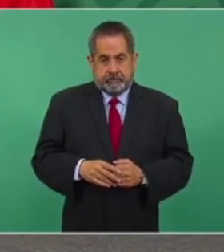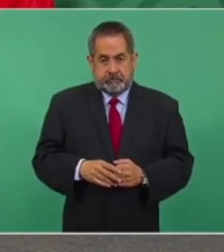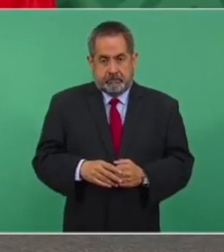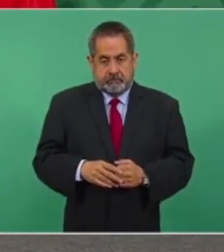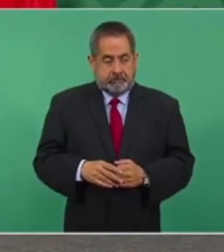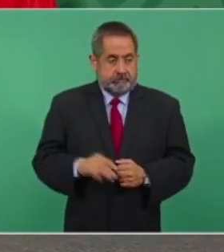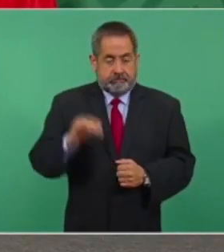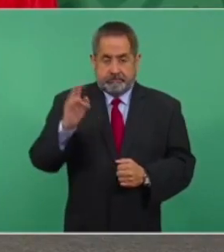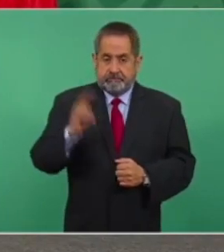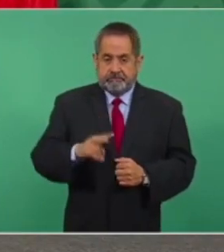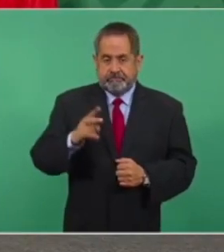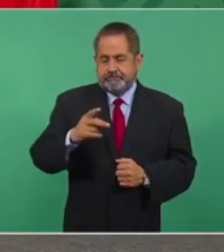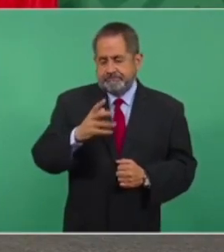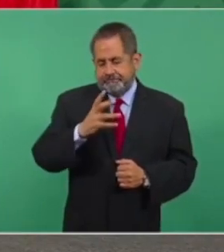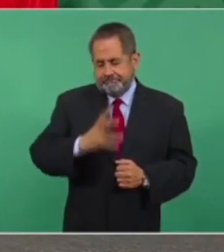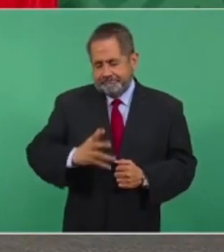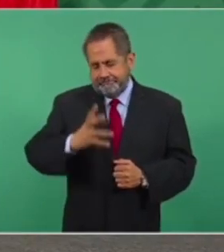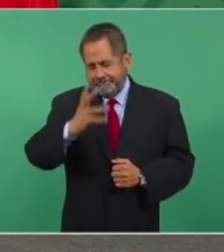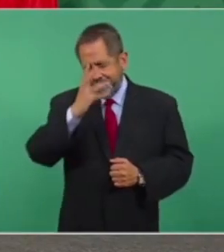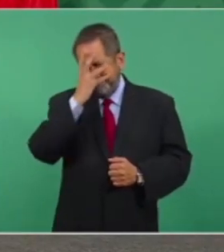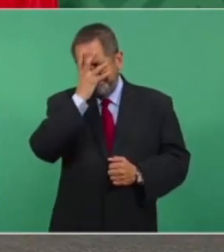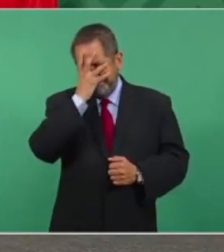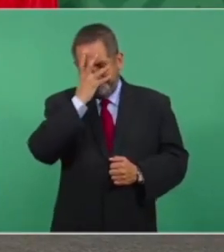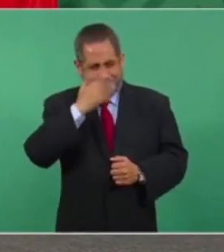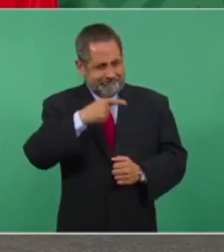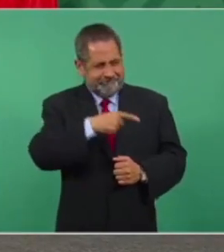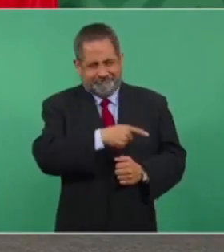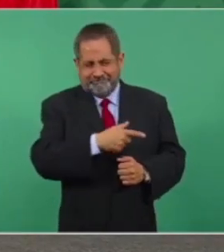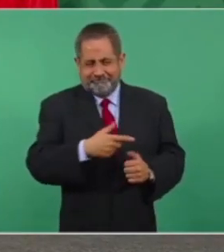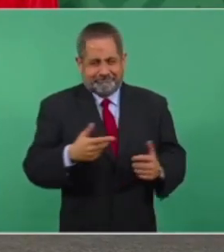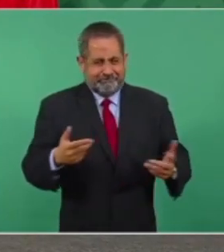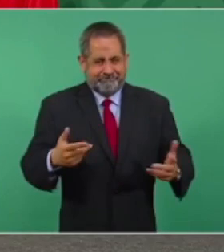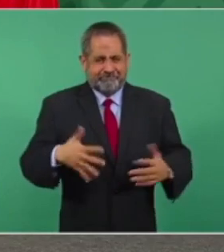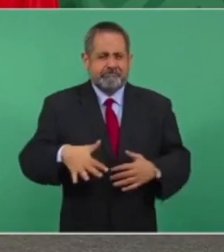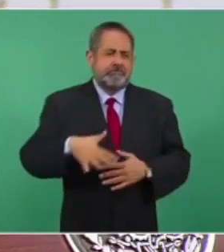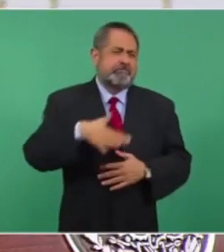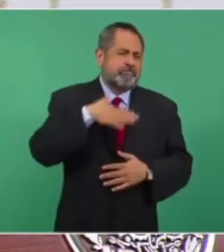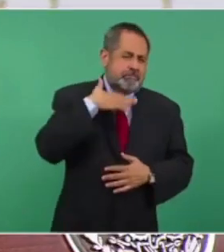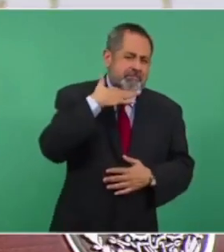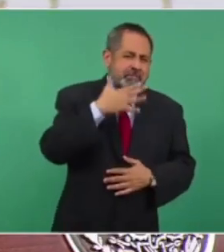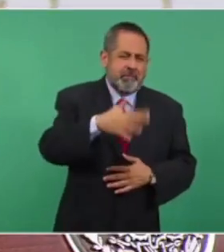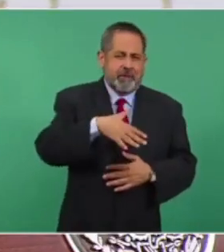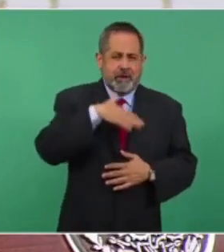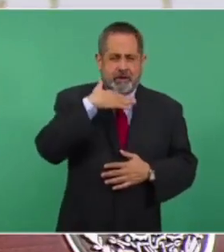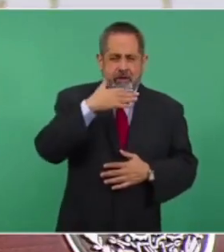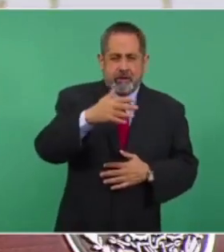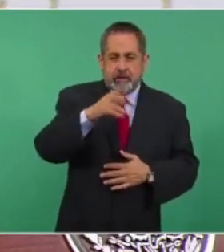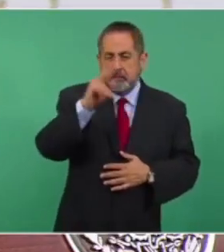un caso muy vergonzoso de corrupción